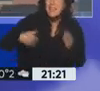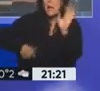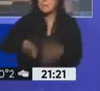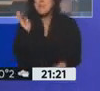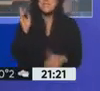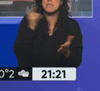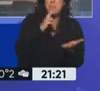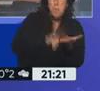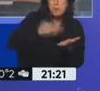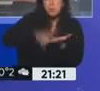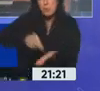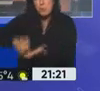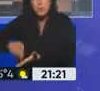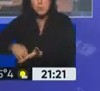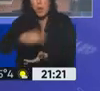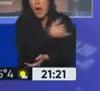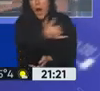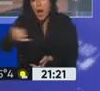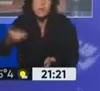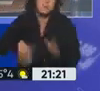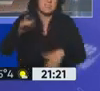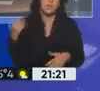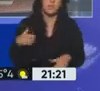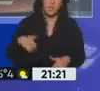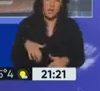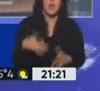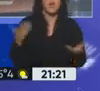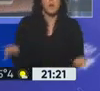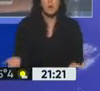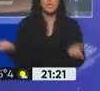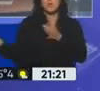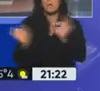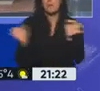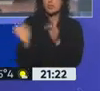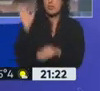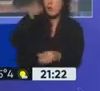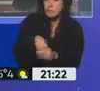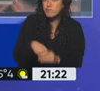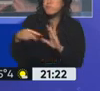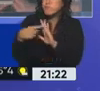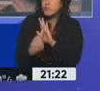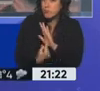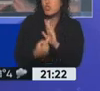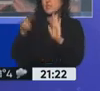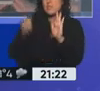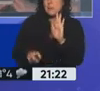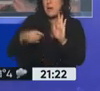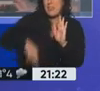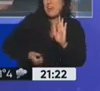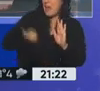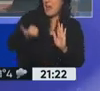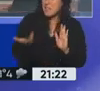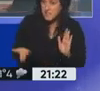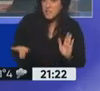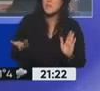mayor carga impositiva tiene y parte de eso se contempla en el proyecto. Recordemos que está incluido ganancias, pero